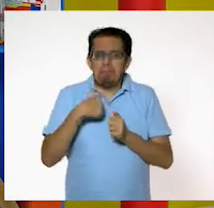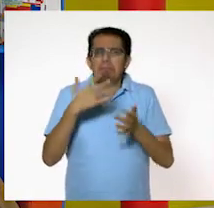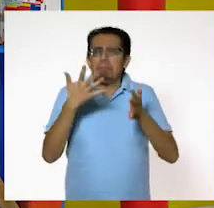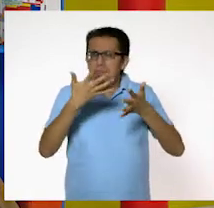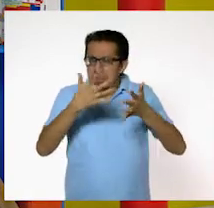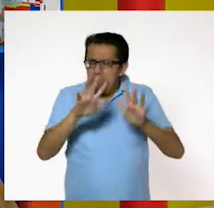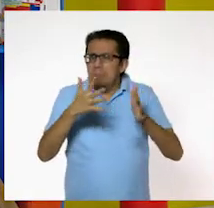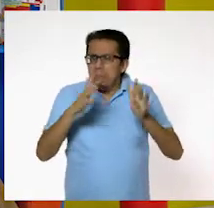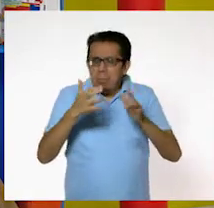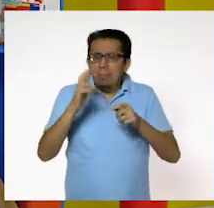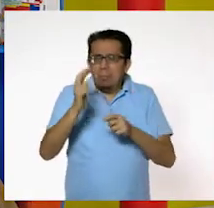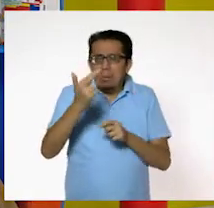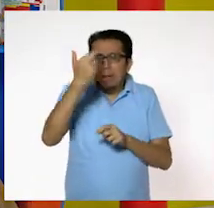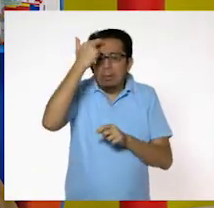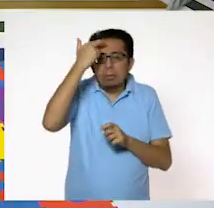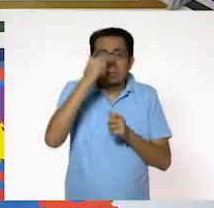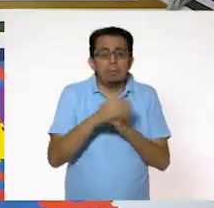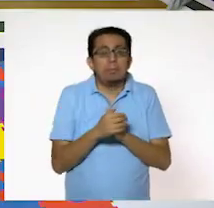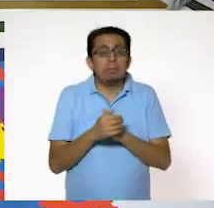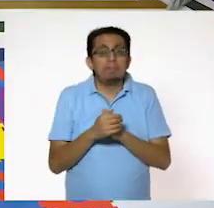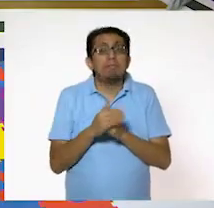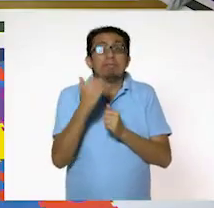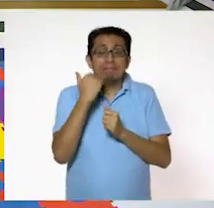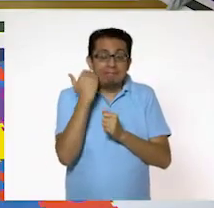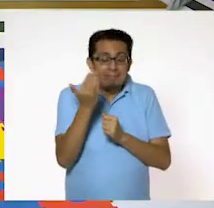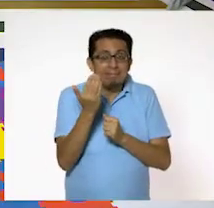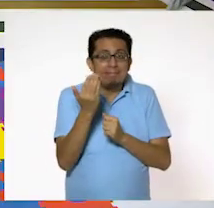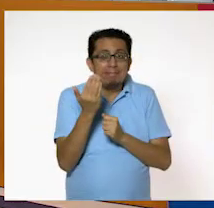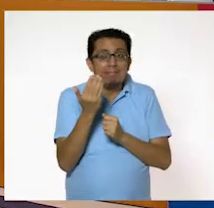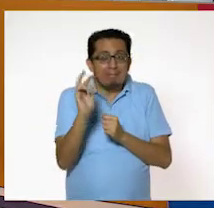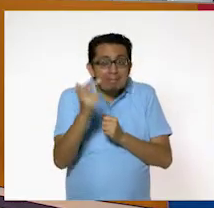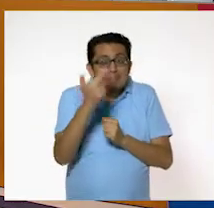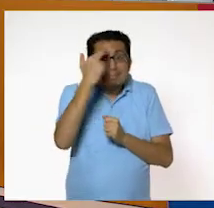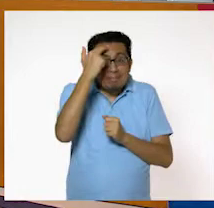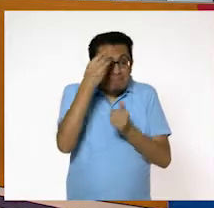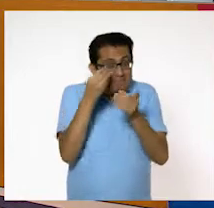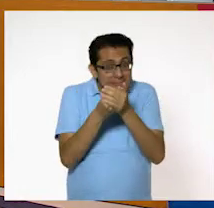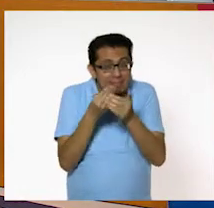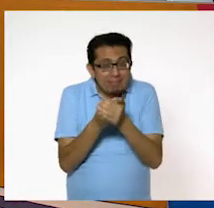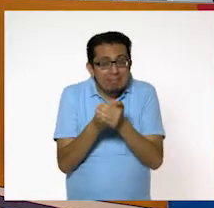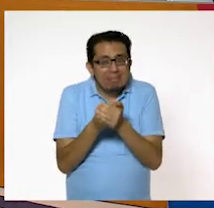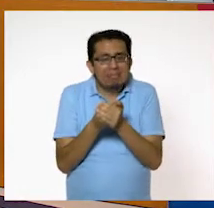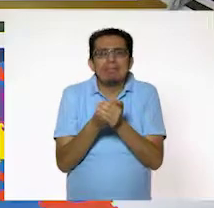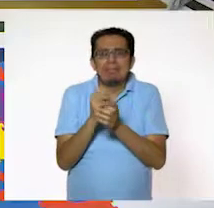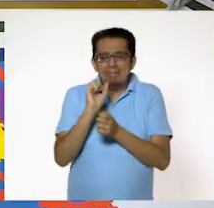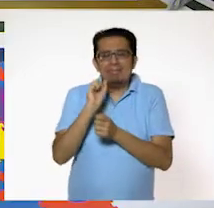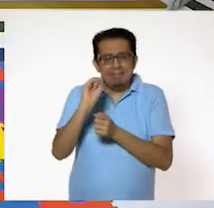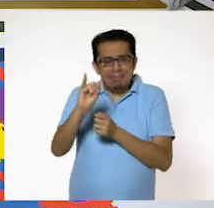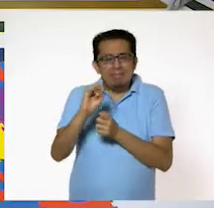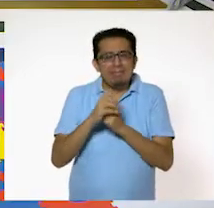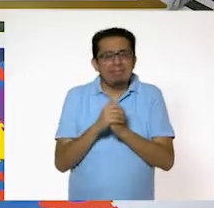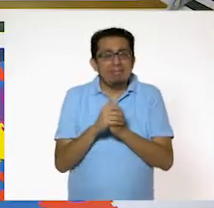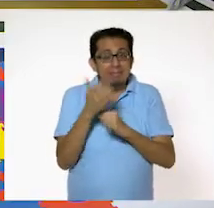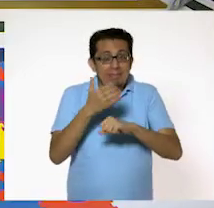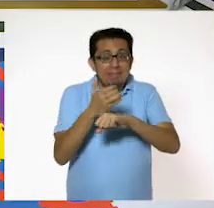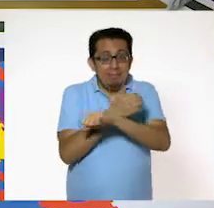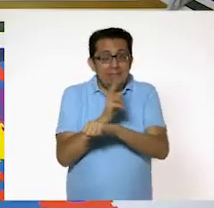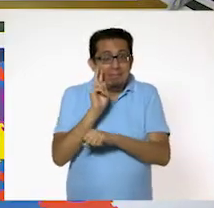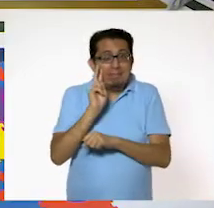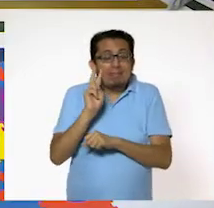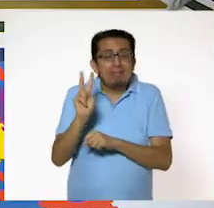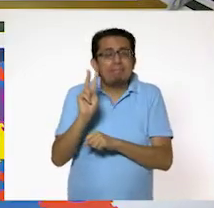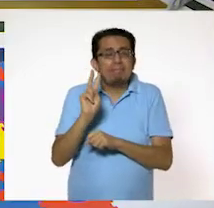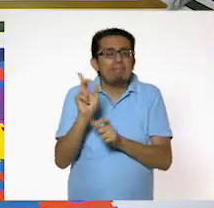de recuerdo, creo que sí. Ajá. ¿Te gustaría revivir esa clase? ¡Sí! ¿Sí? Sí. Me acompañan a ver un